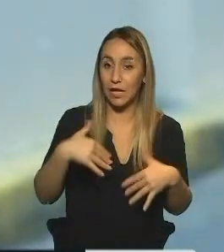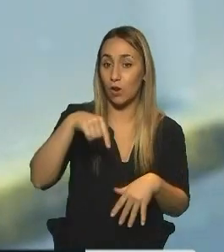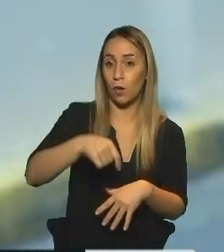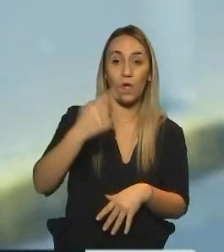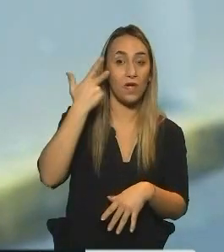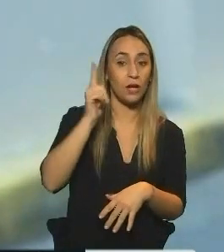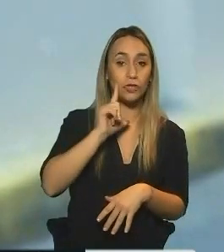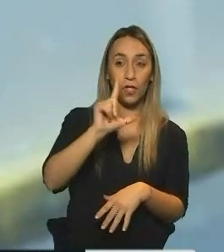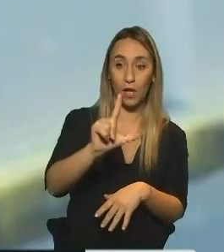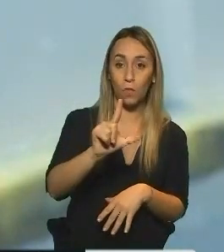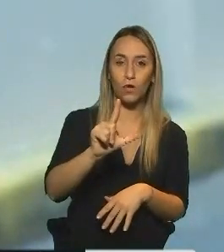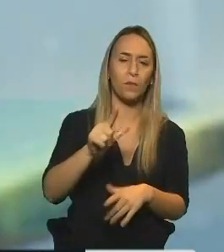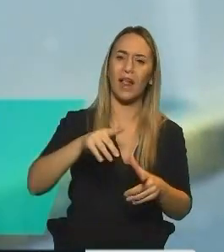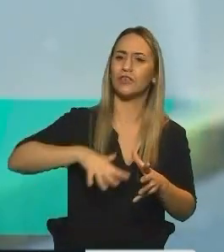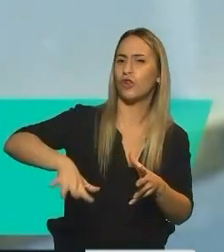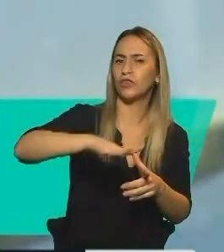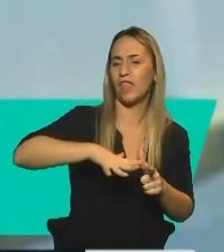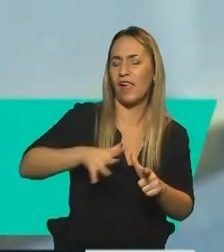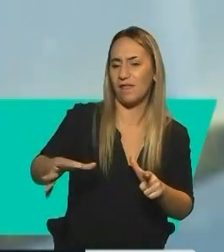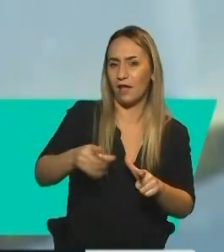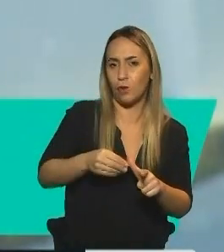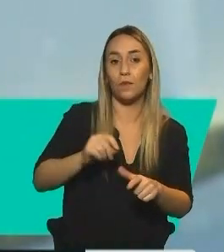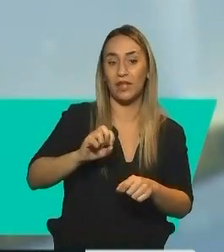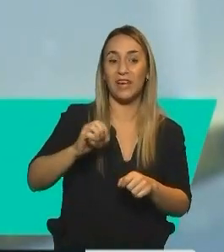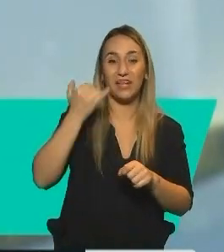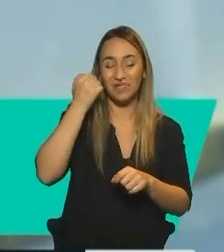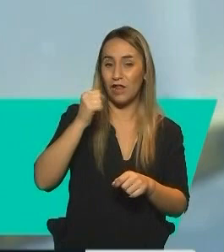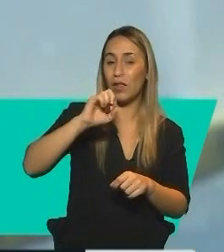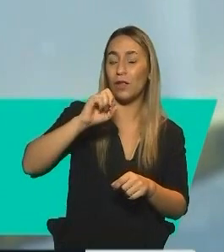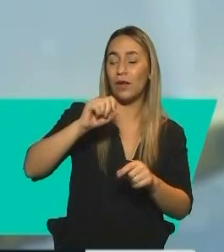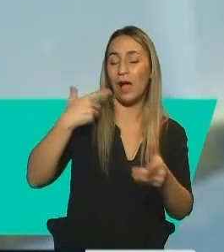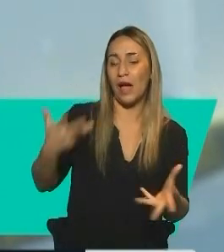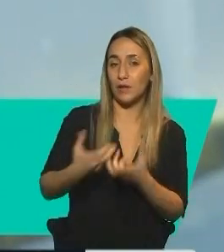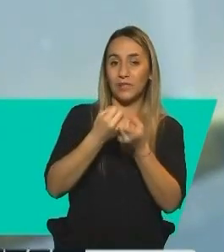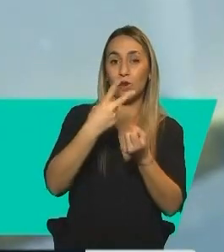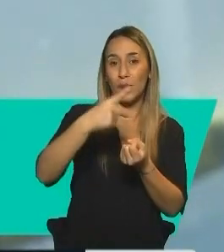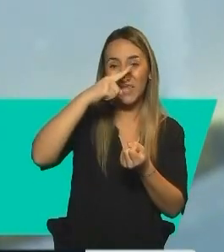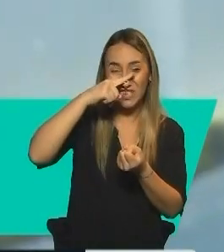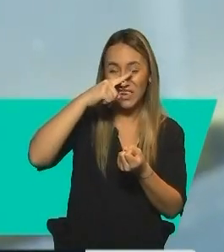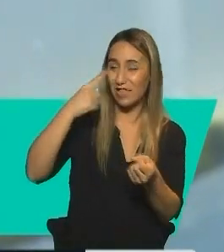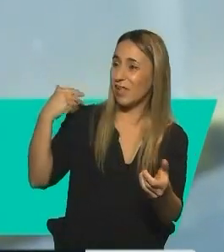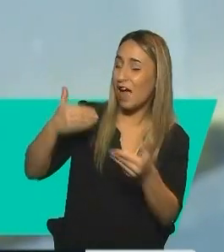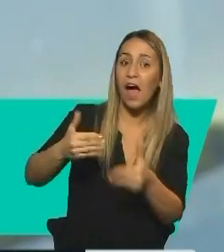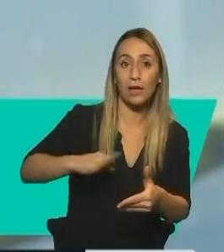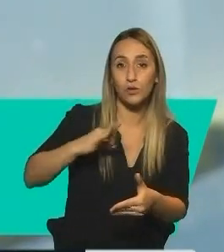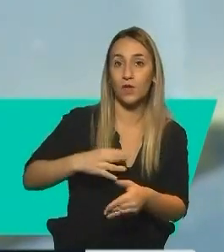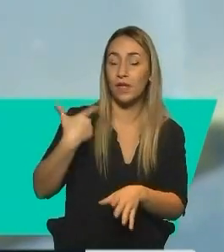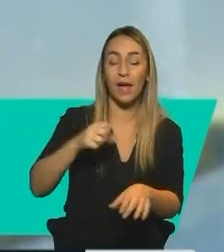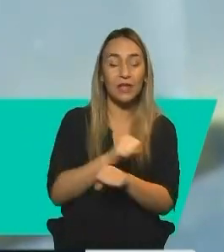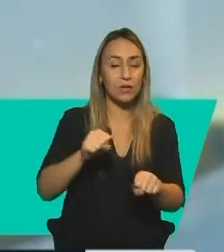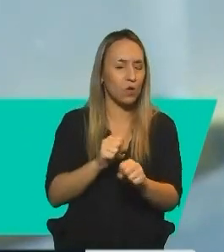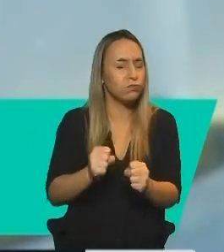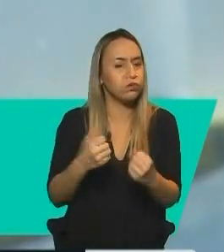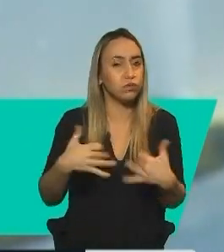18 de julio para toda la sociedad, porque es el 27º aniversario del atentado más cruel que tuvo la Argentina, también es un día